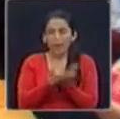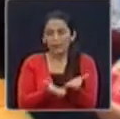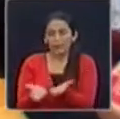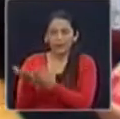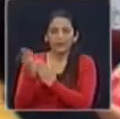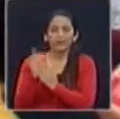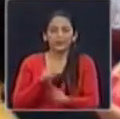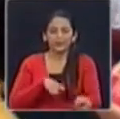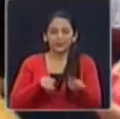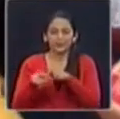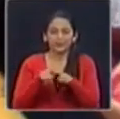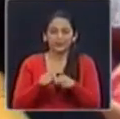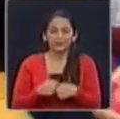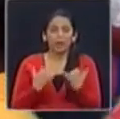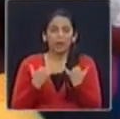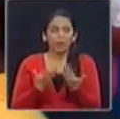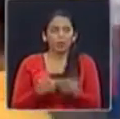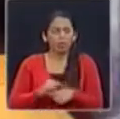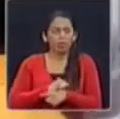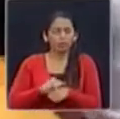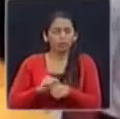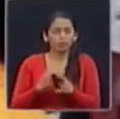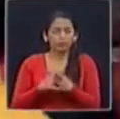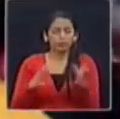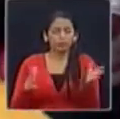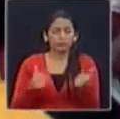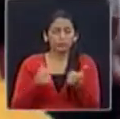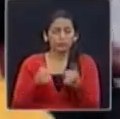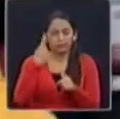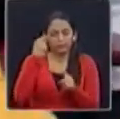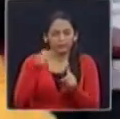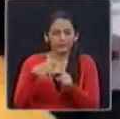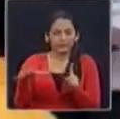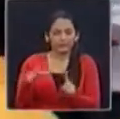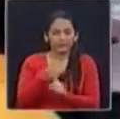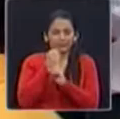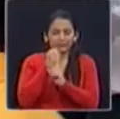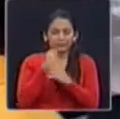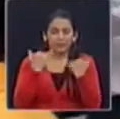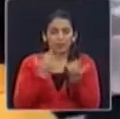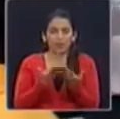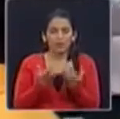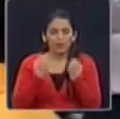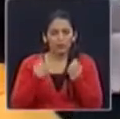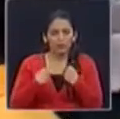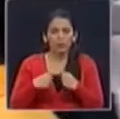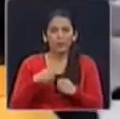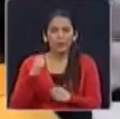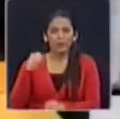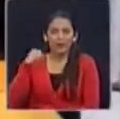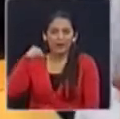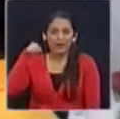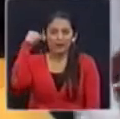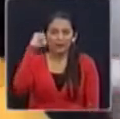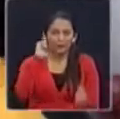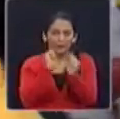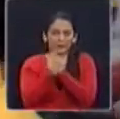creo que va a dar resultados allá. Y sí vamos a llegar. Y ese objetivo está claro, que tenemos que quedar primero campeones y para